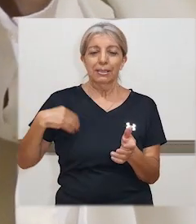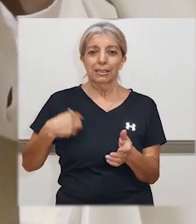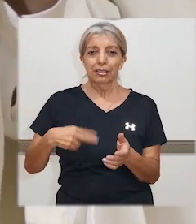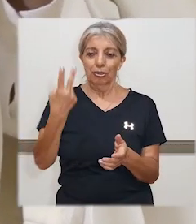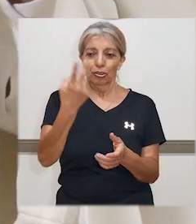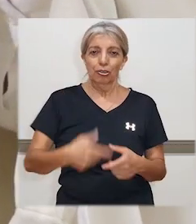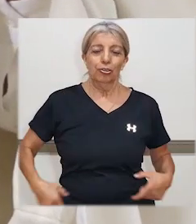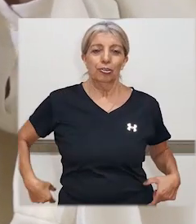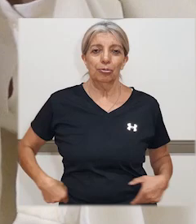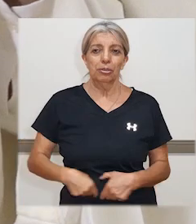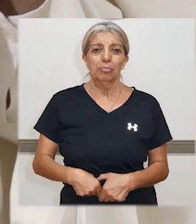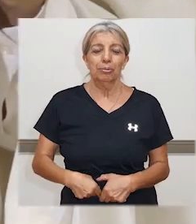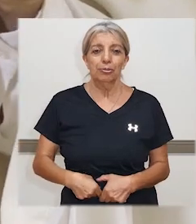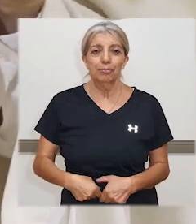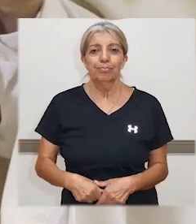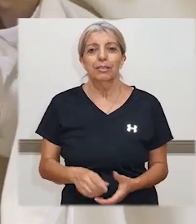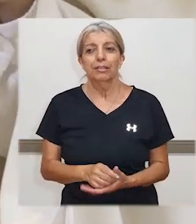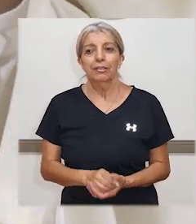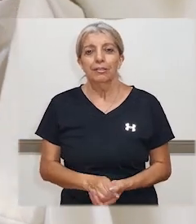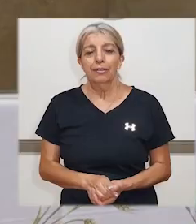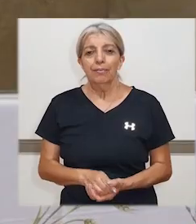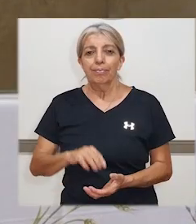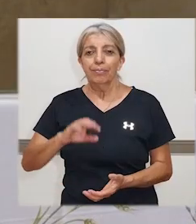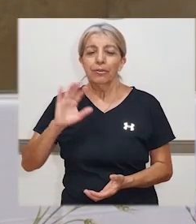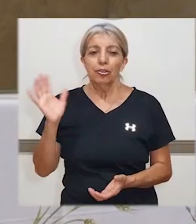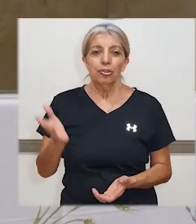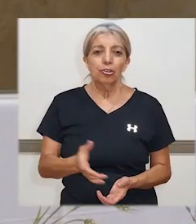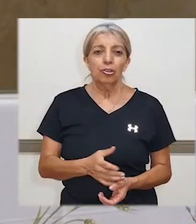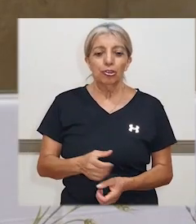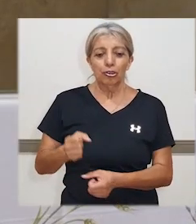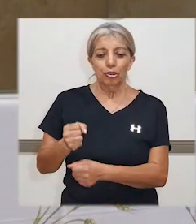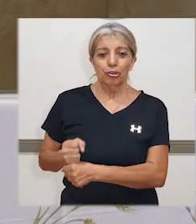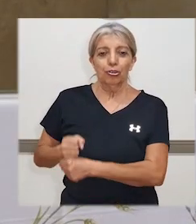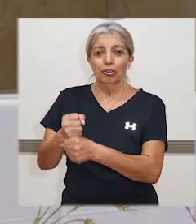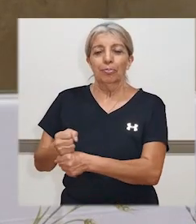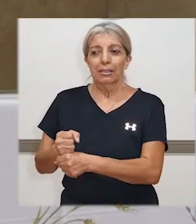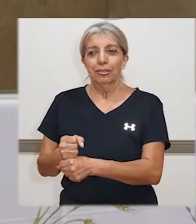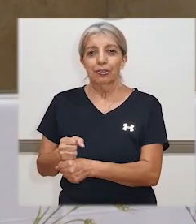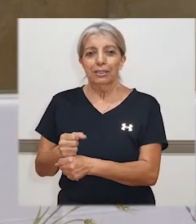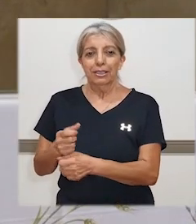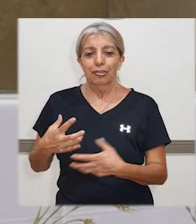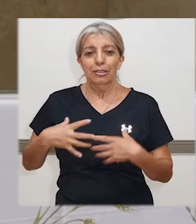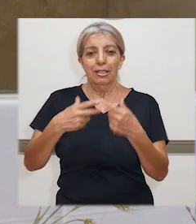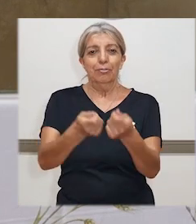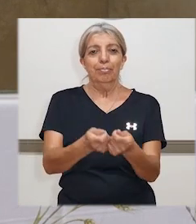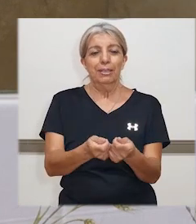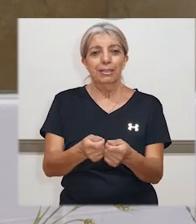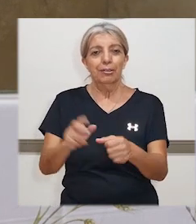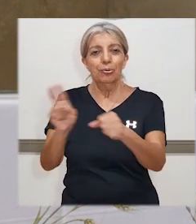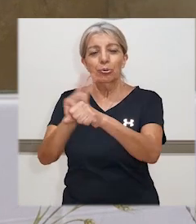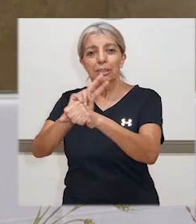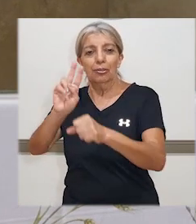nuestro obispo Marcelo, su obispo auxiliar Marcelo, y todos los pastores que cuidan de tu pueblo, llévala a